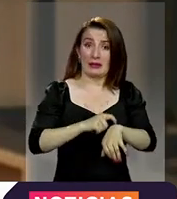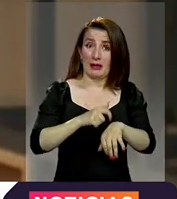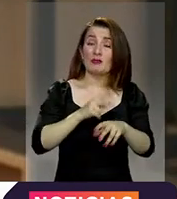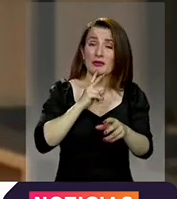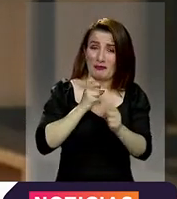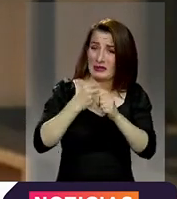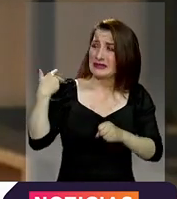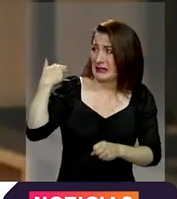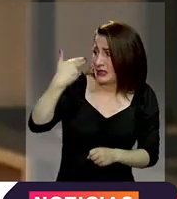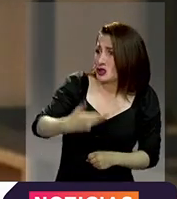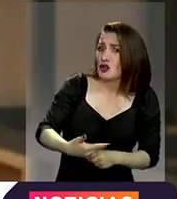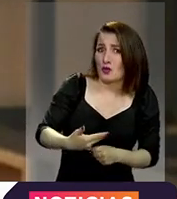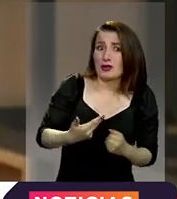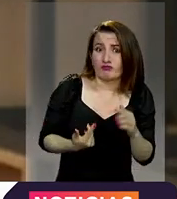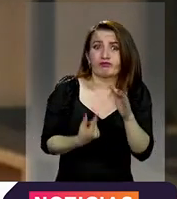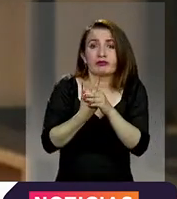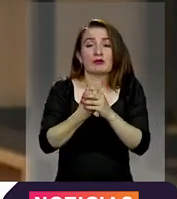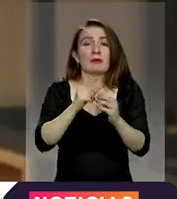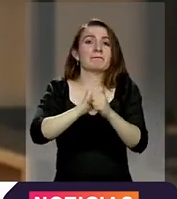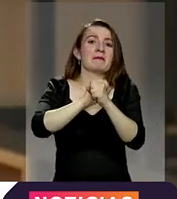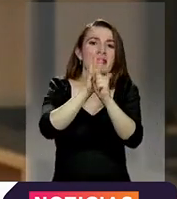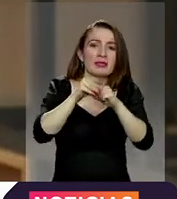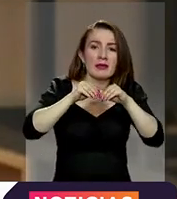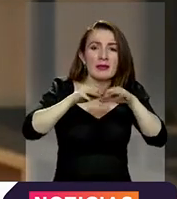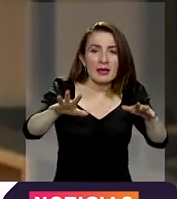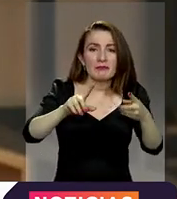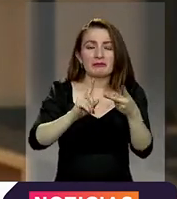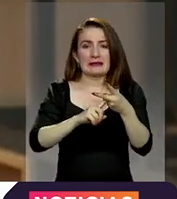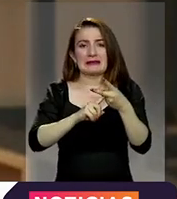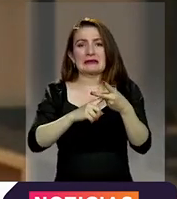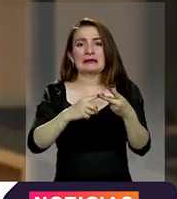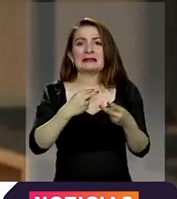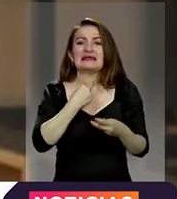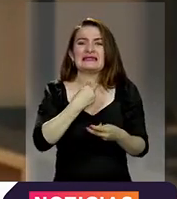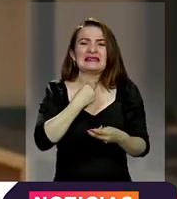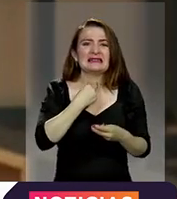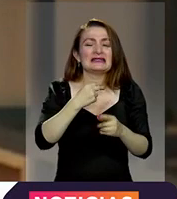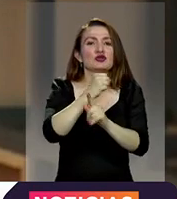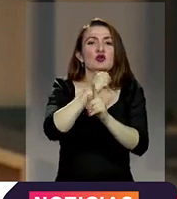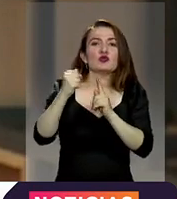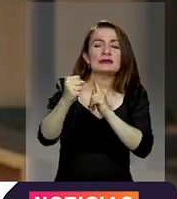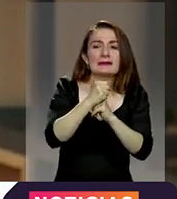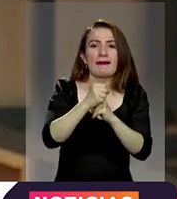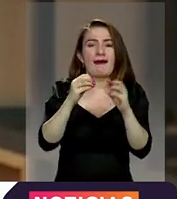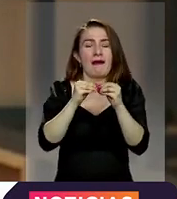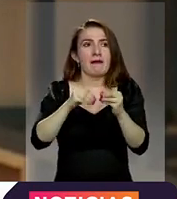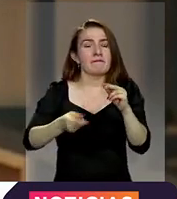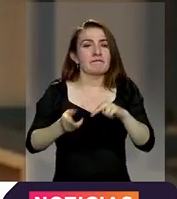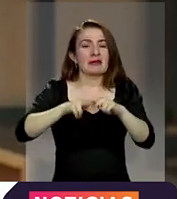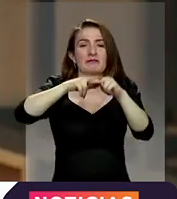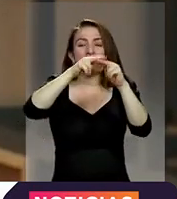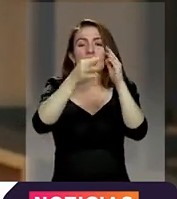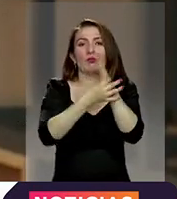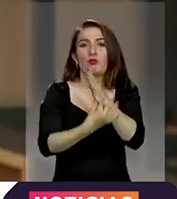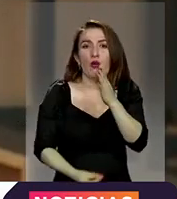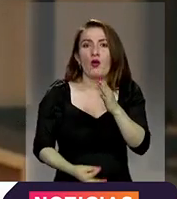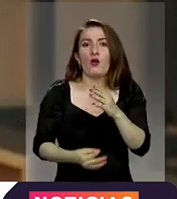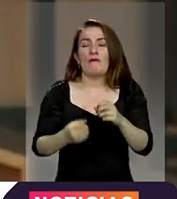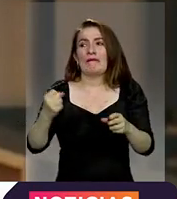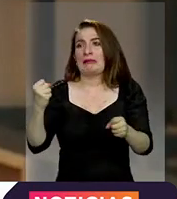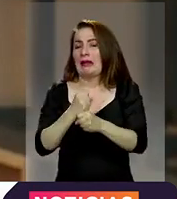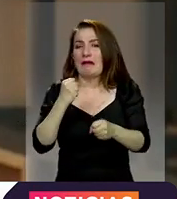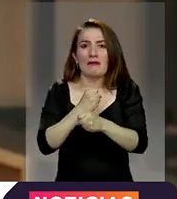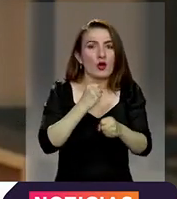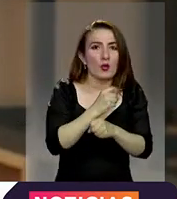la historia. Tenemos una pandemia, tenemos crisis social, se incrementó la pobreza, se subió el